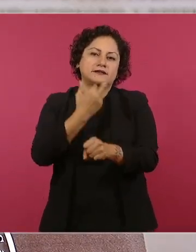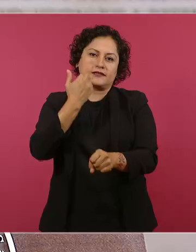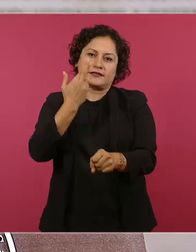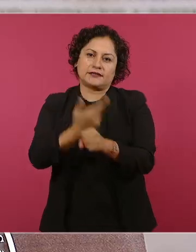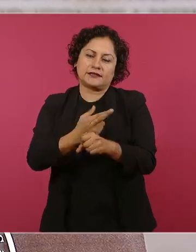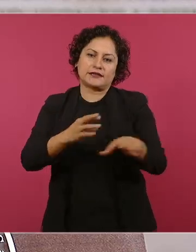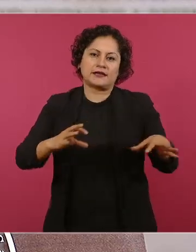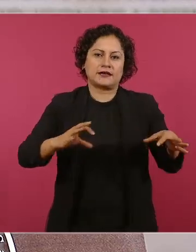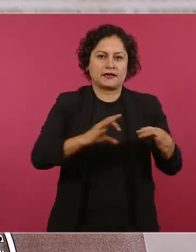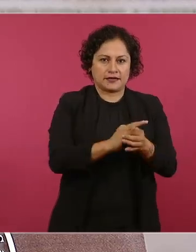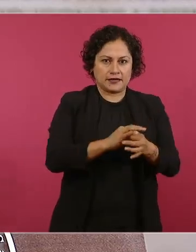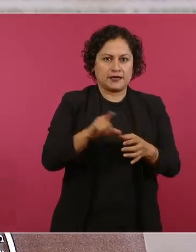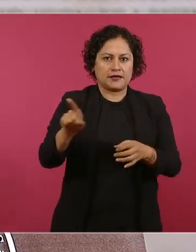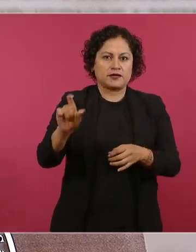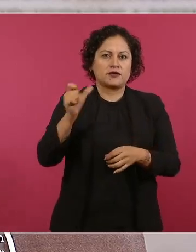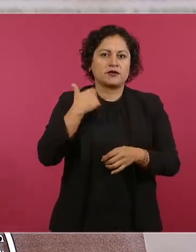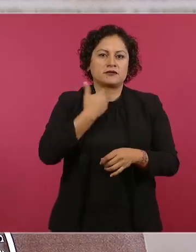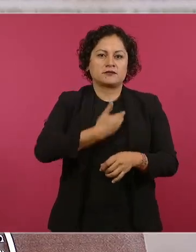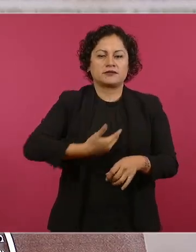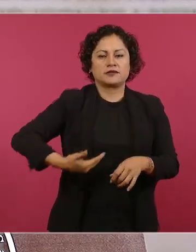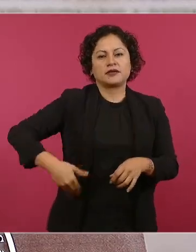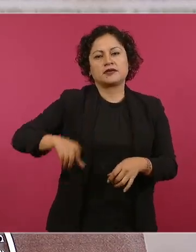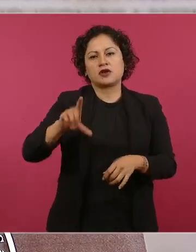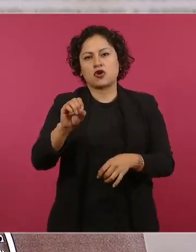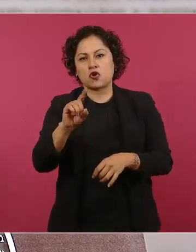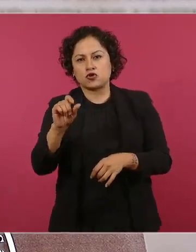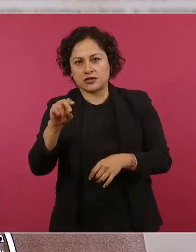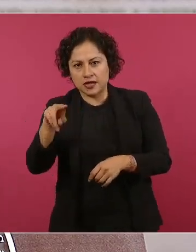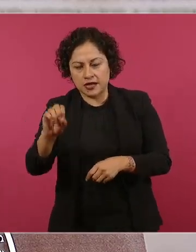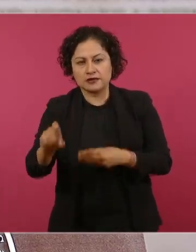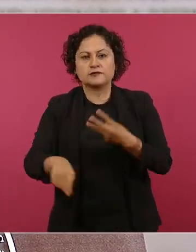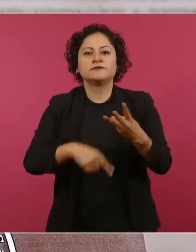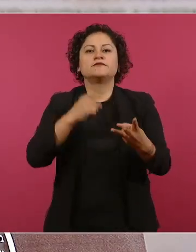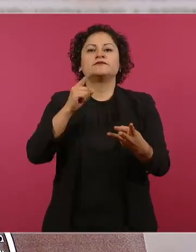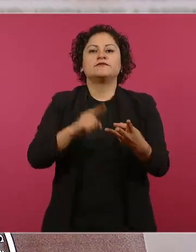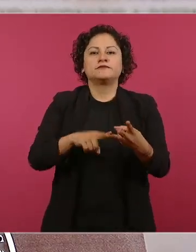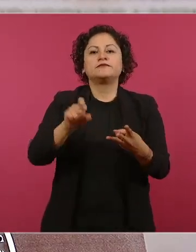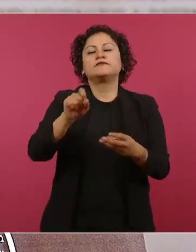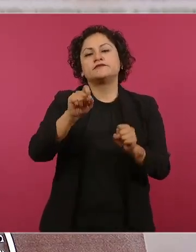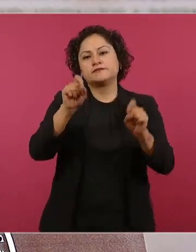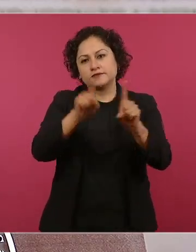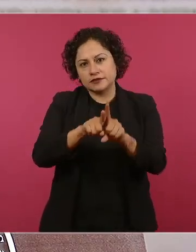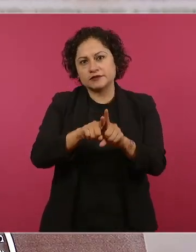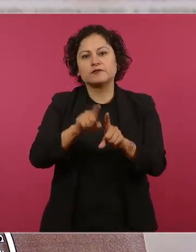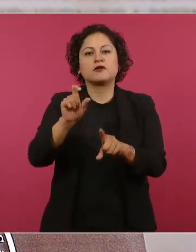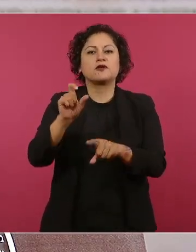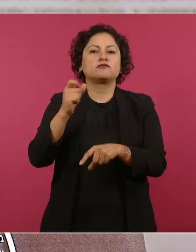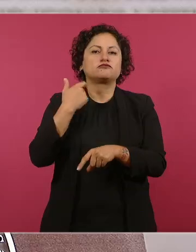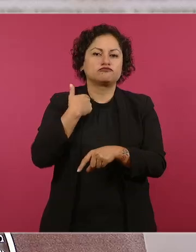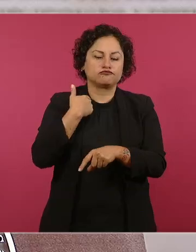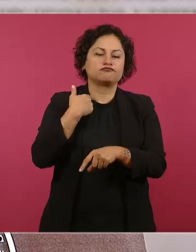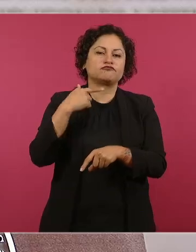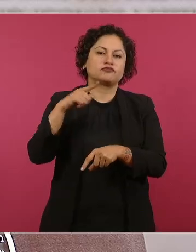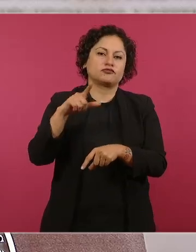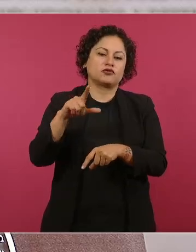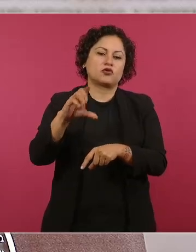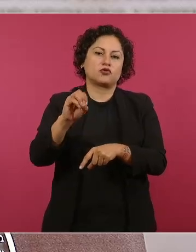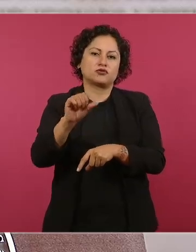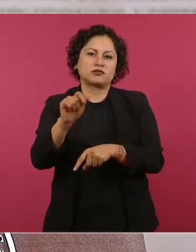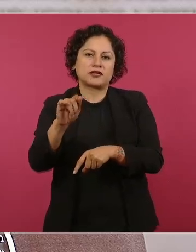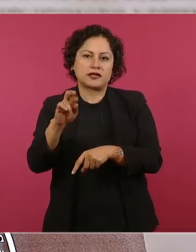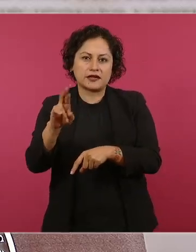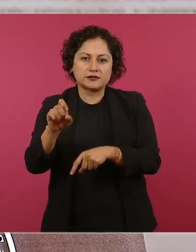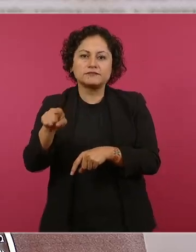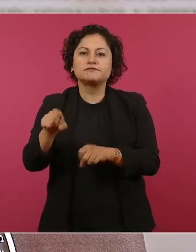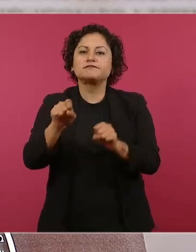Calderón, Javier Lozano, Fernando Belauzarán, la cuenta espejo de una candidata presidencial